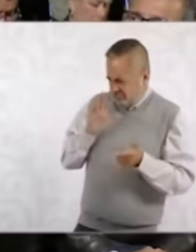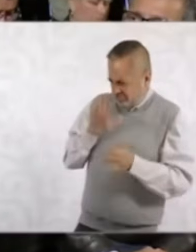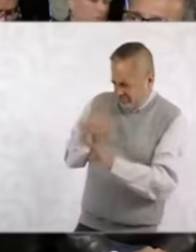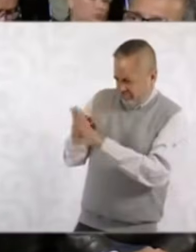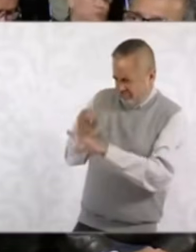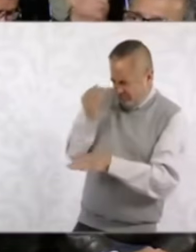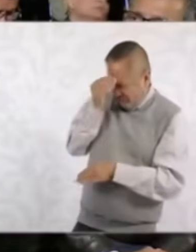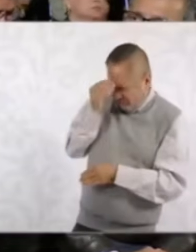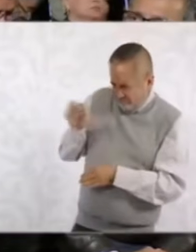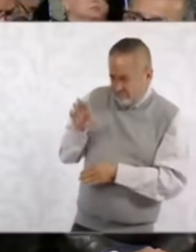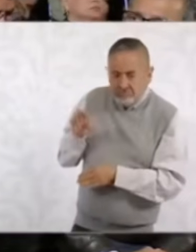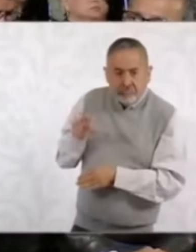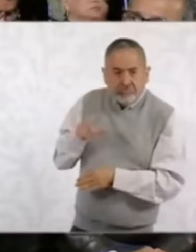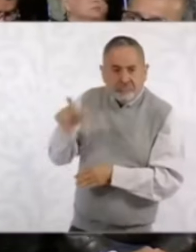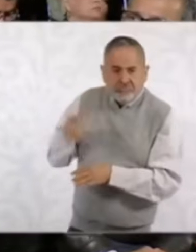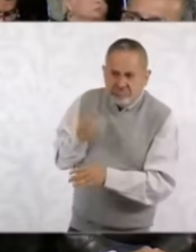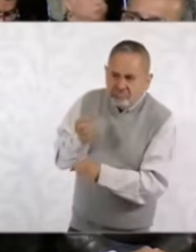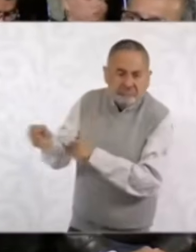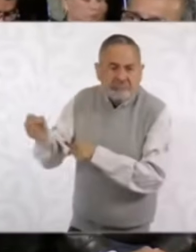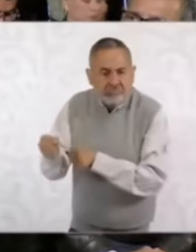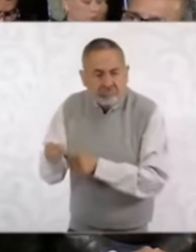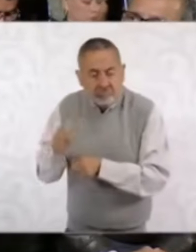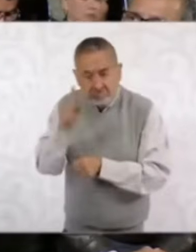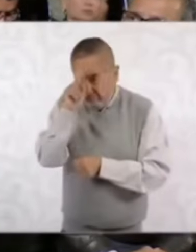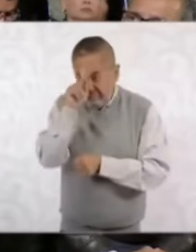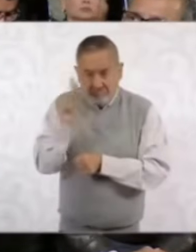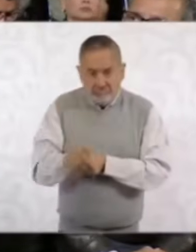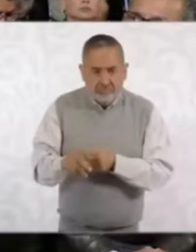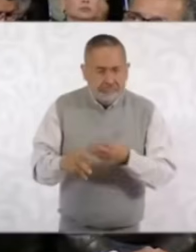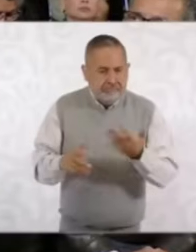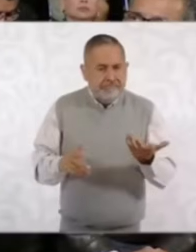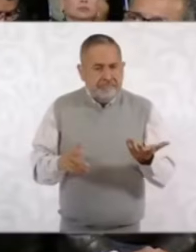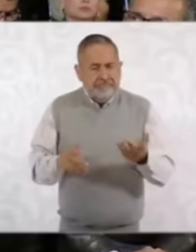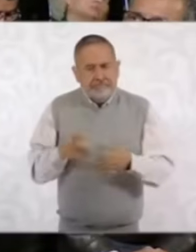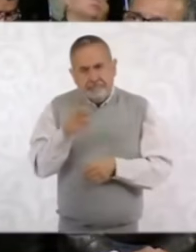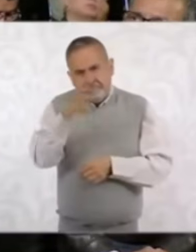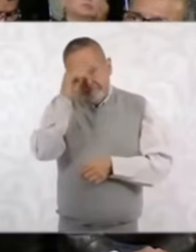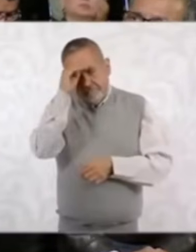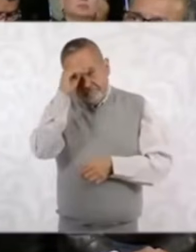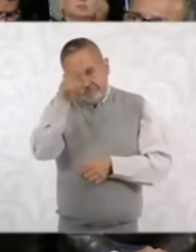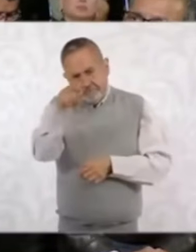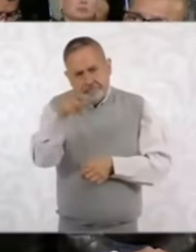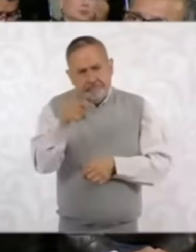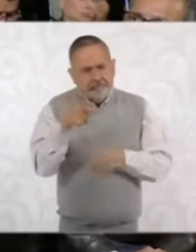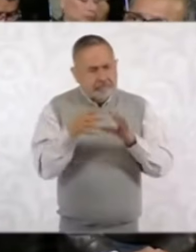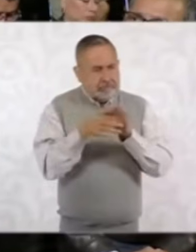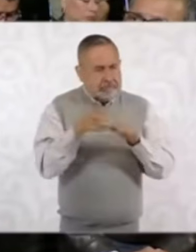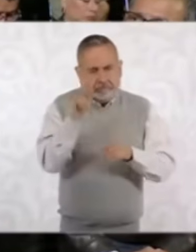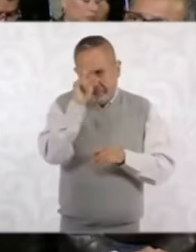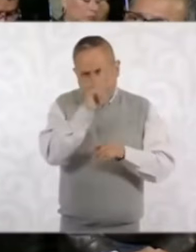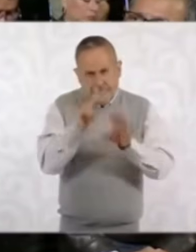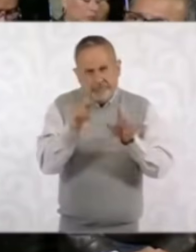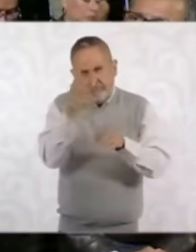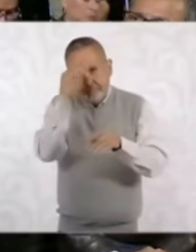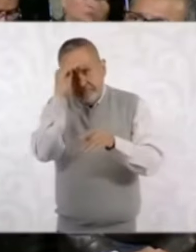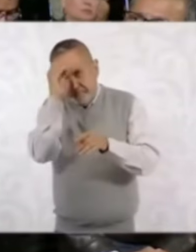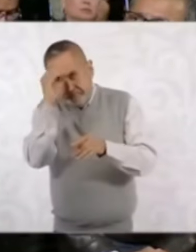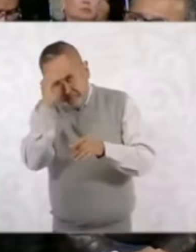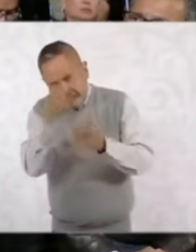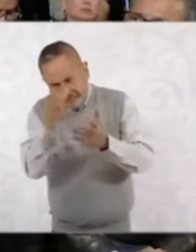posteriormente a la física. Más allá de saber qué es lo que piensa usted de una declaración de esta magnitud,